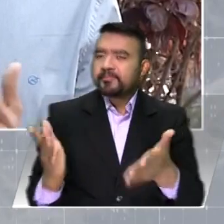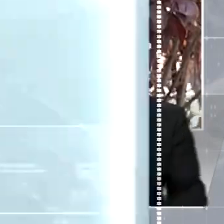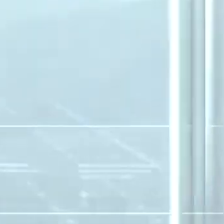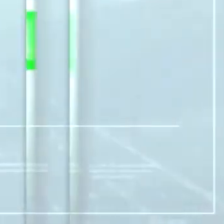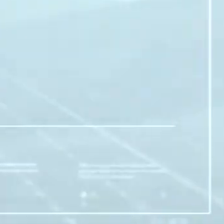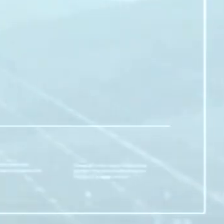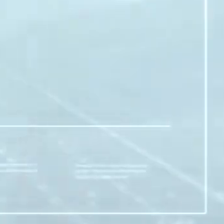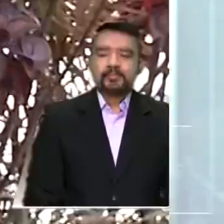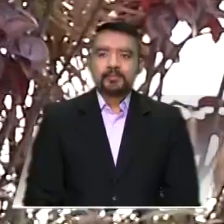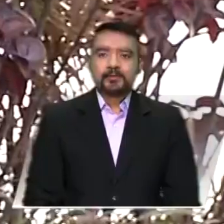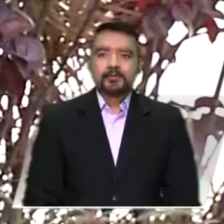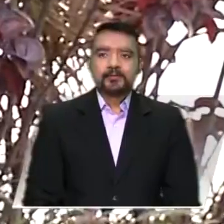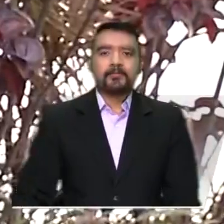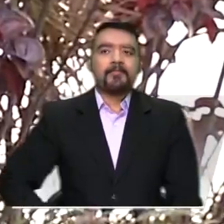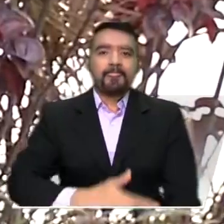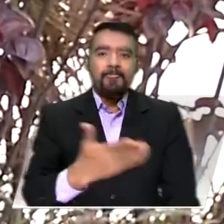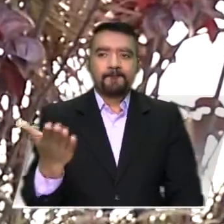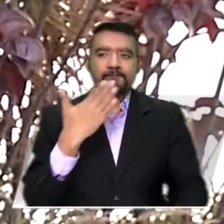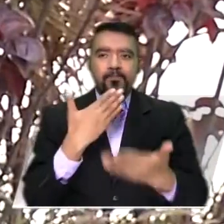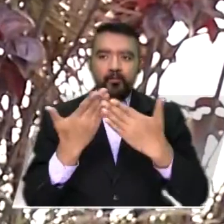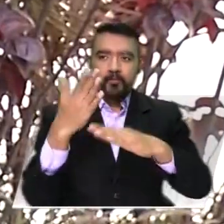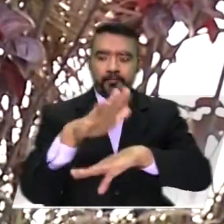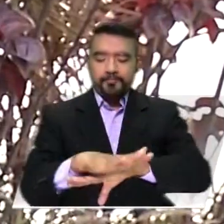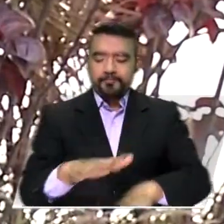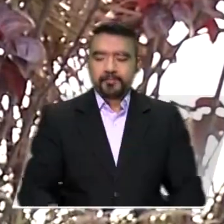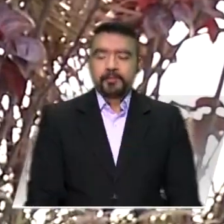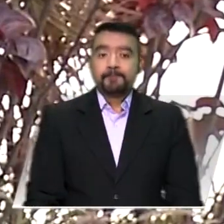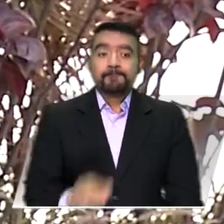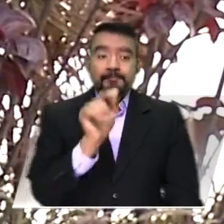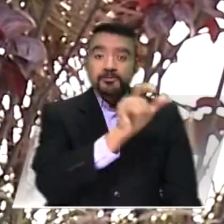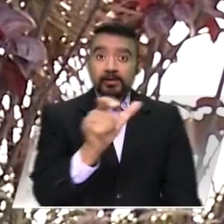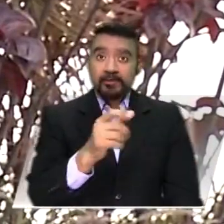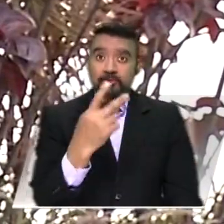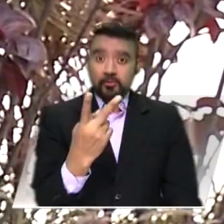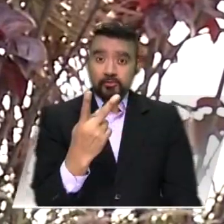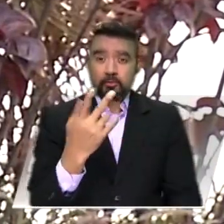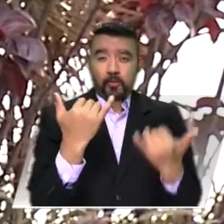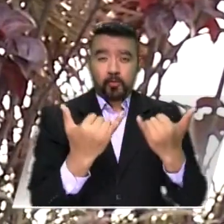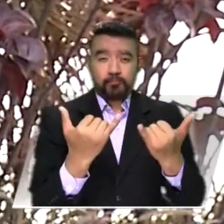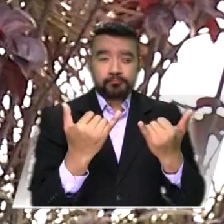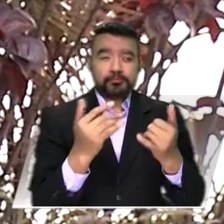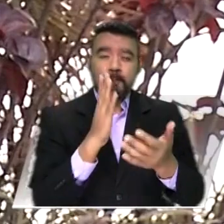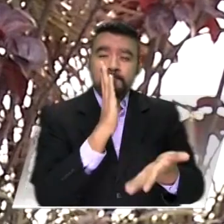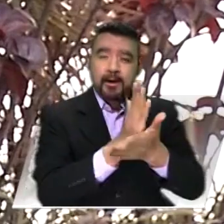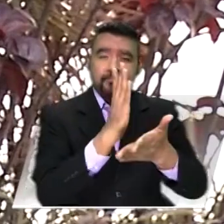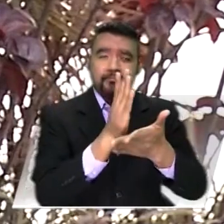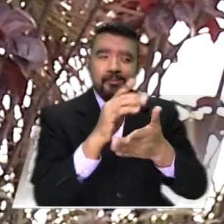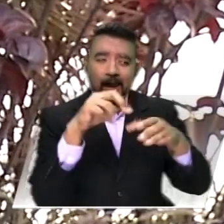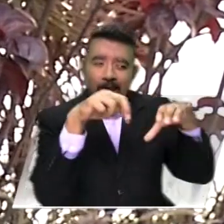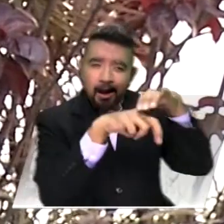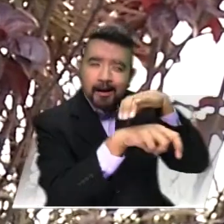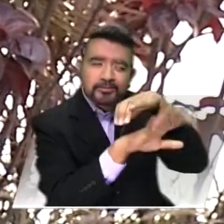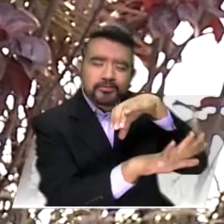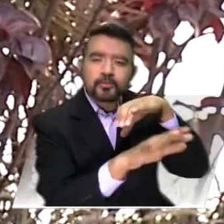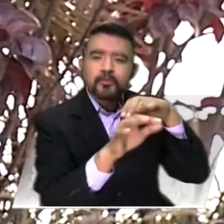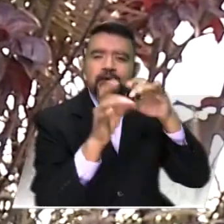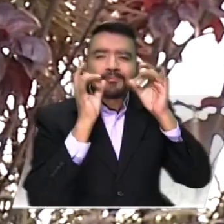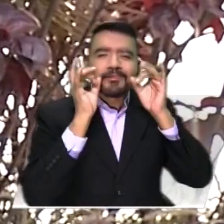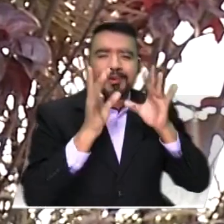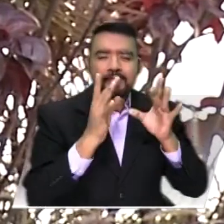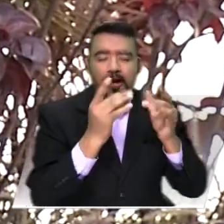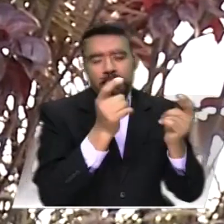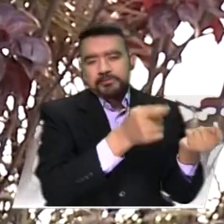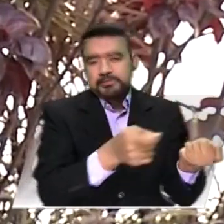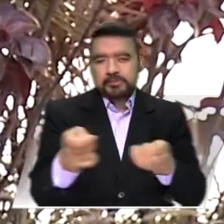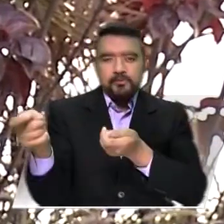compañeros Muy buenas tardes las dos personas que resultaron heridas en estos socavones ya están siendo atendidas en un centro